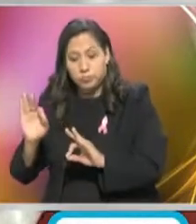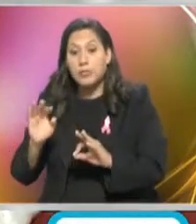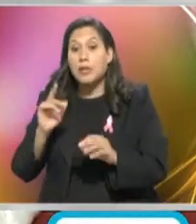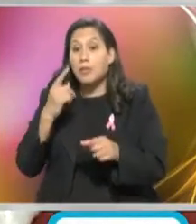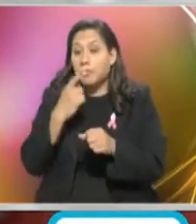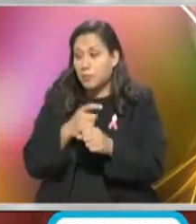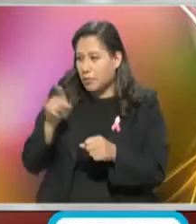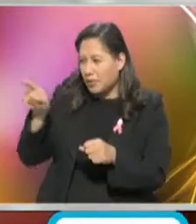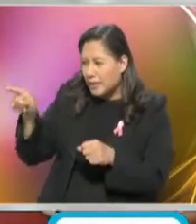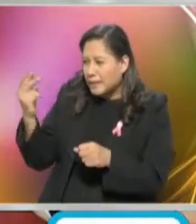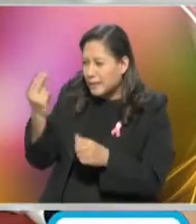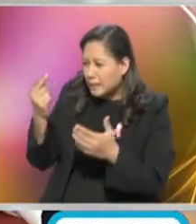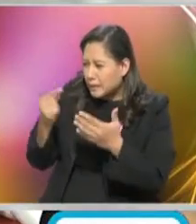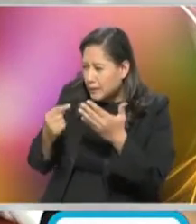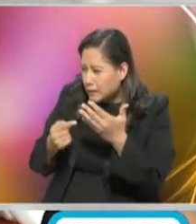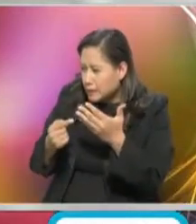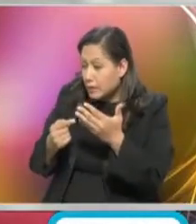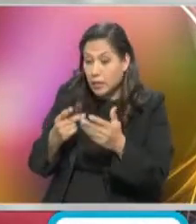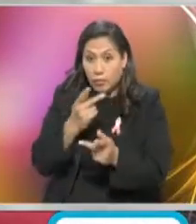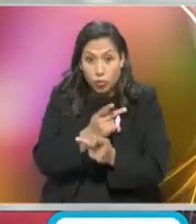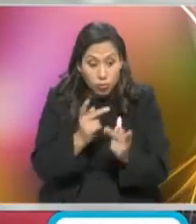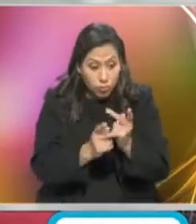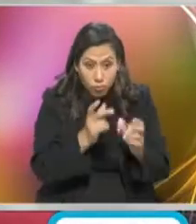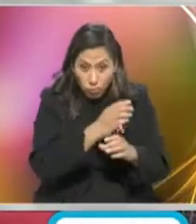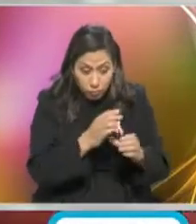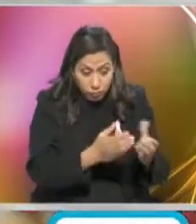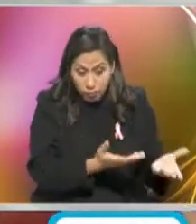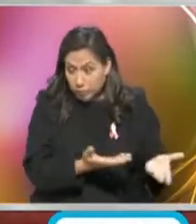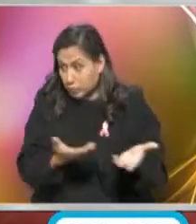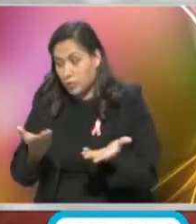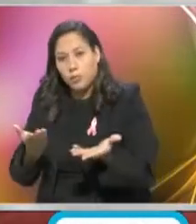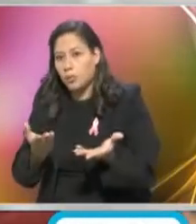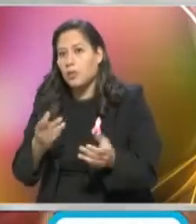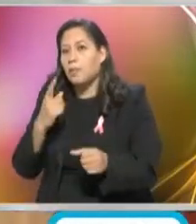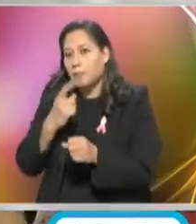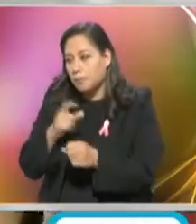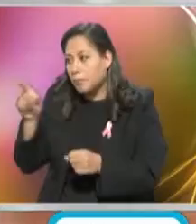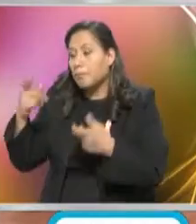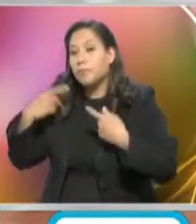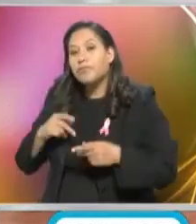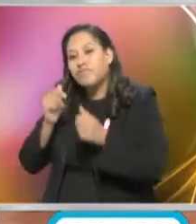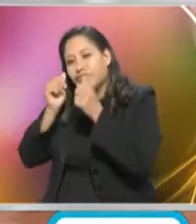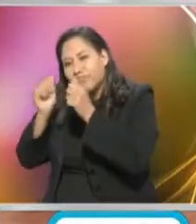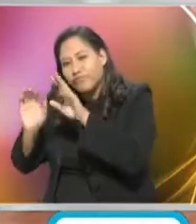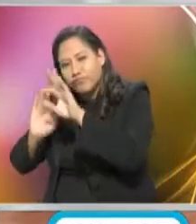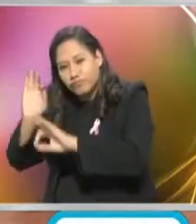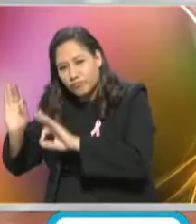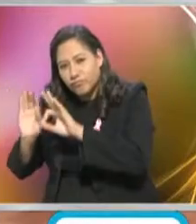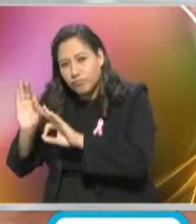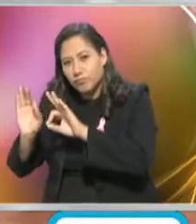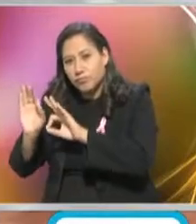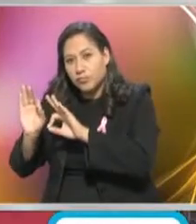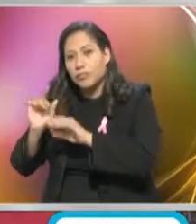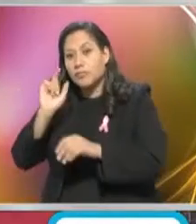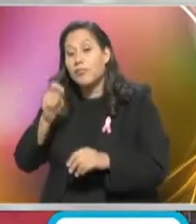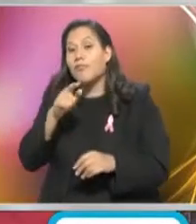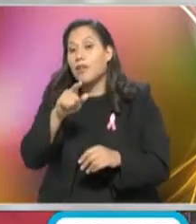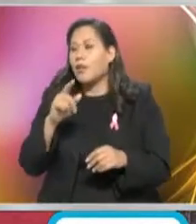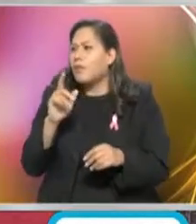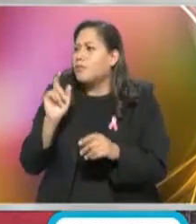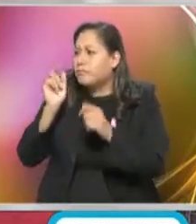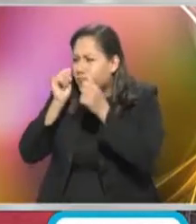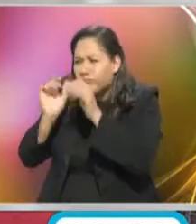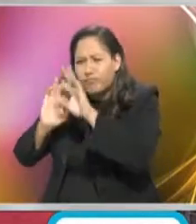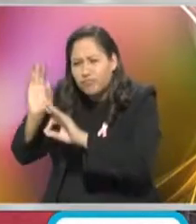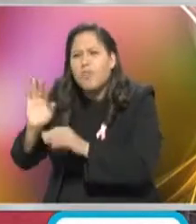las necesidades del cliente antes del producto. Por supuesto. ¿El producto quedaría entonces en un segundo plano? El producto es el satisfactor, pero hay que ver qué